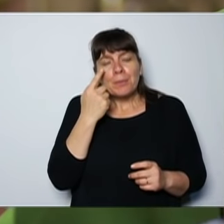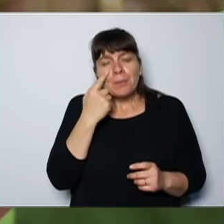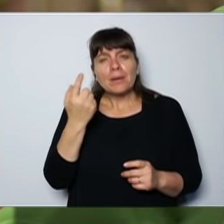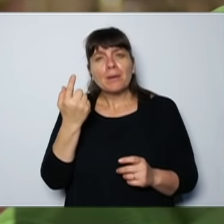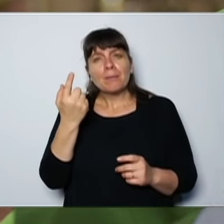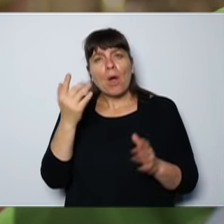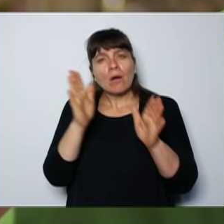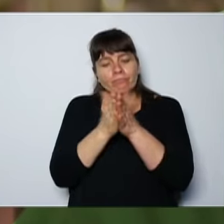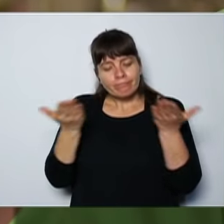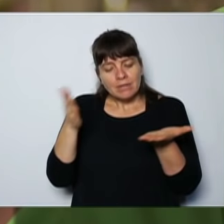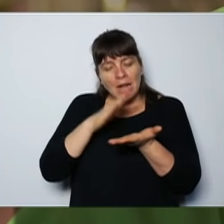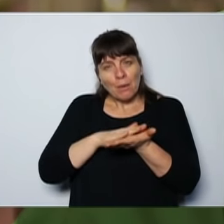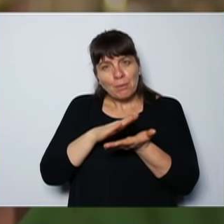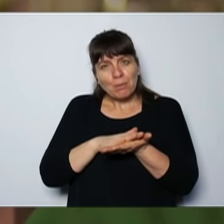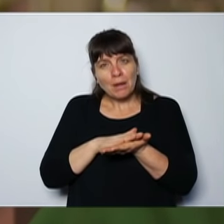él, la Biblia.